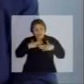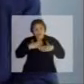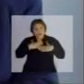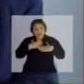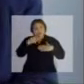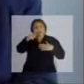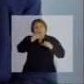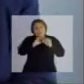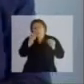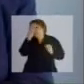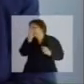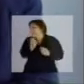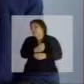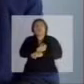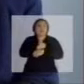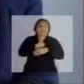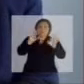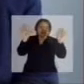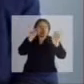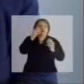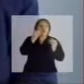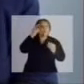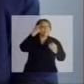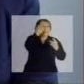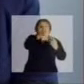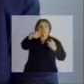Esto se puede Interpretar De muchas maneras No importa